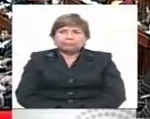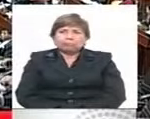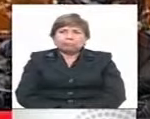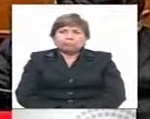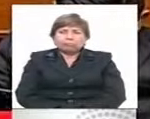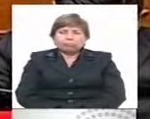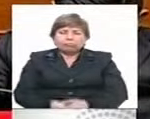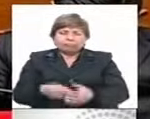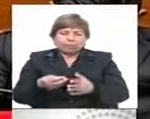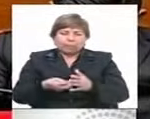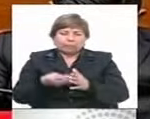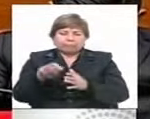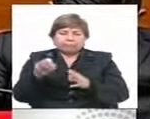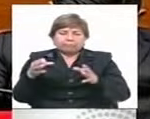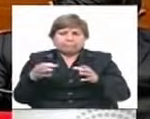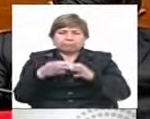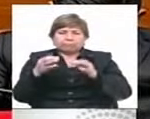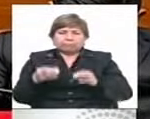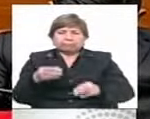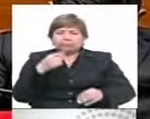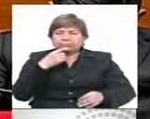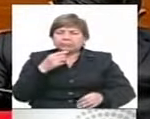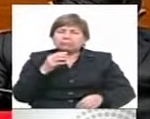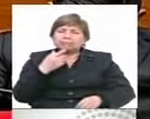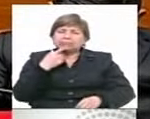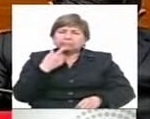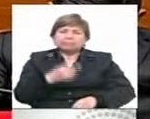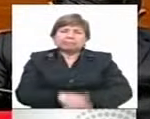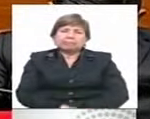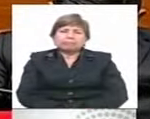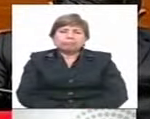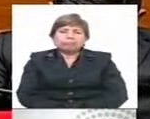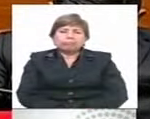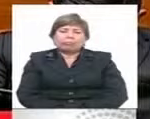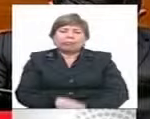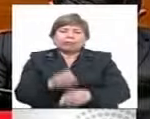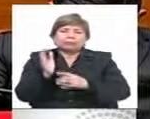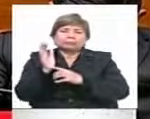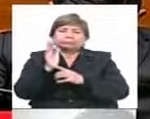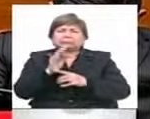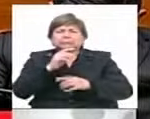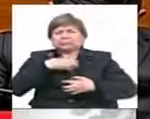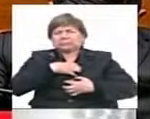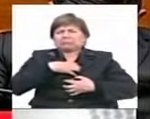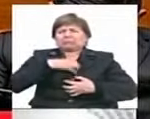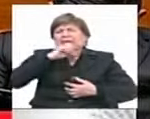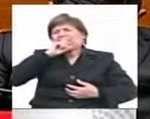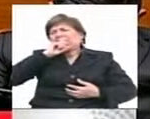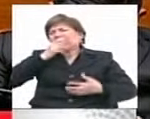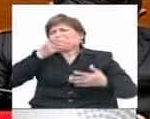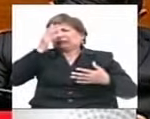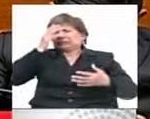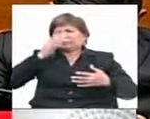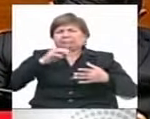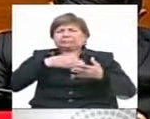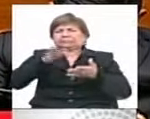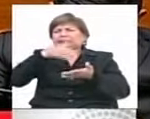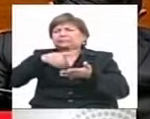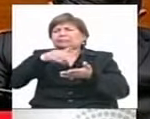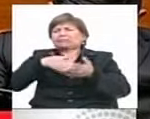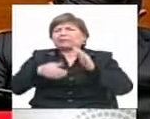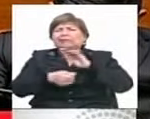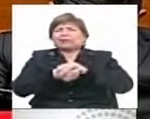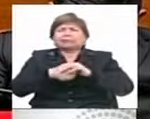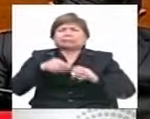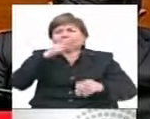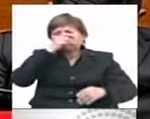Un mecanismo constitucional como es el que es, y hacer presentaciones de odio con un afán de vacancia oculta.